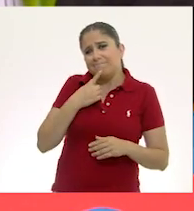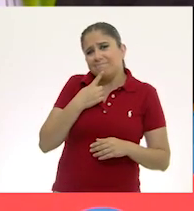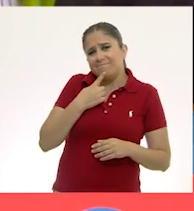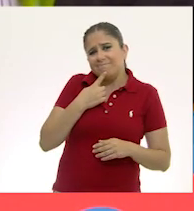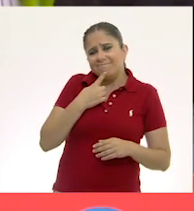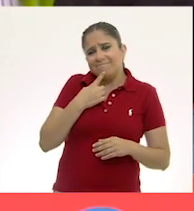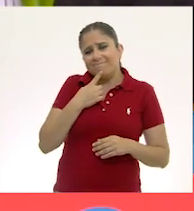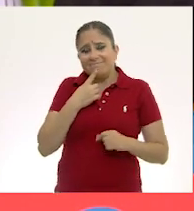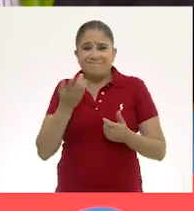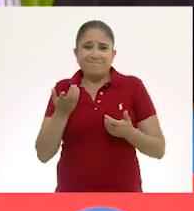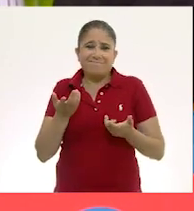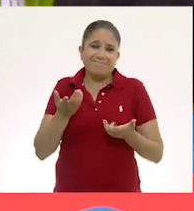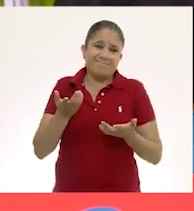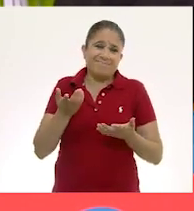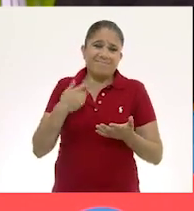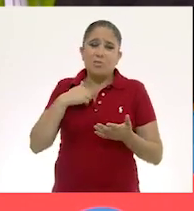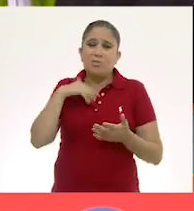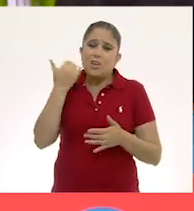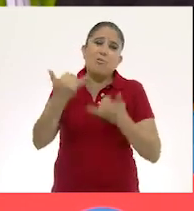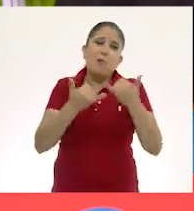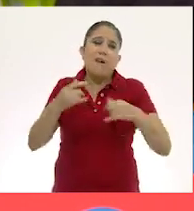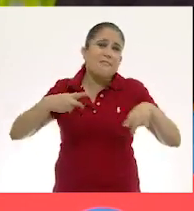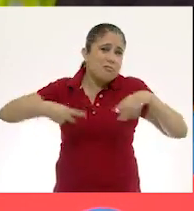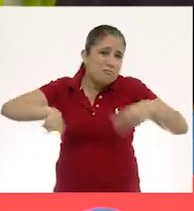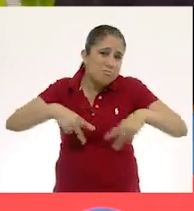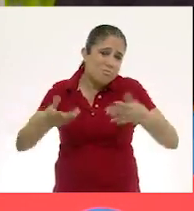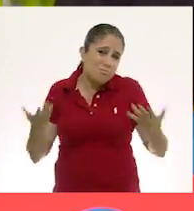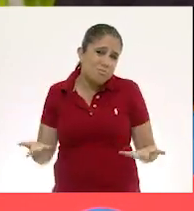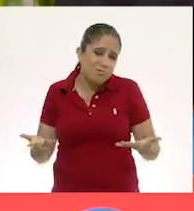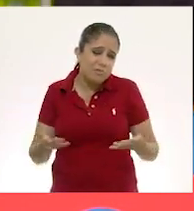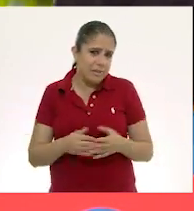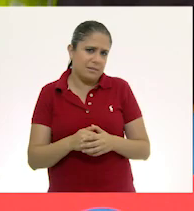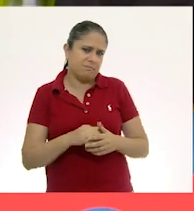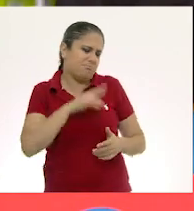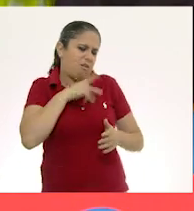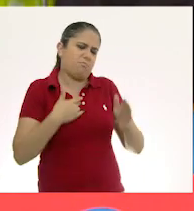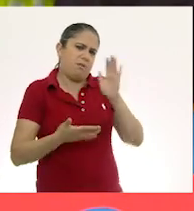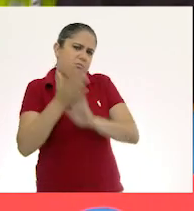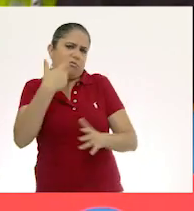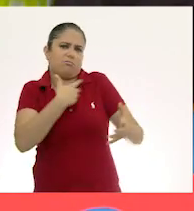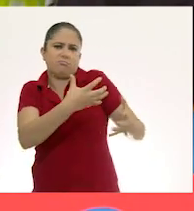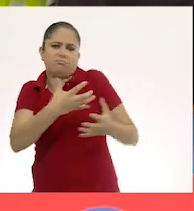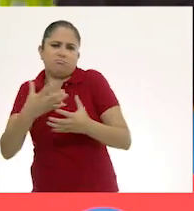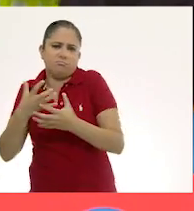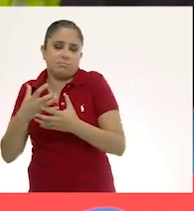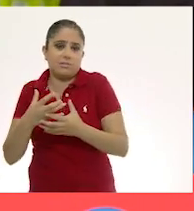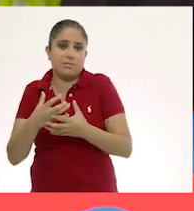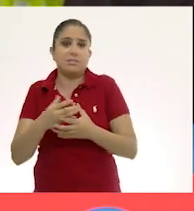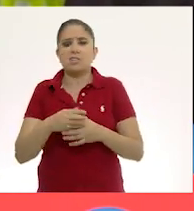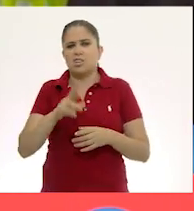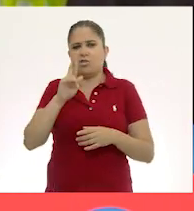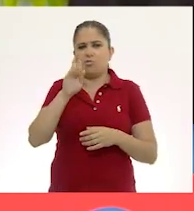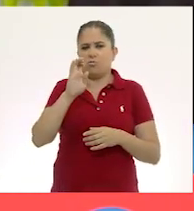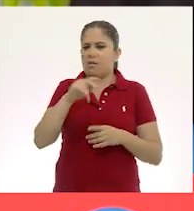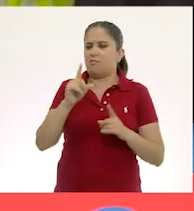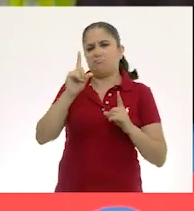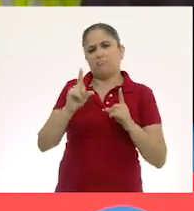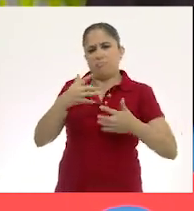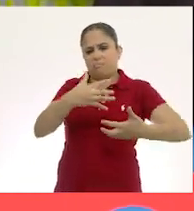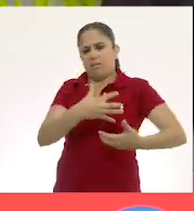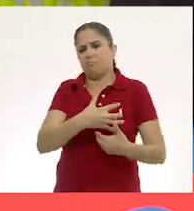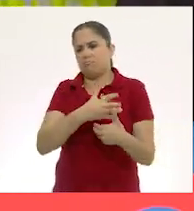Ay, pues es que yo quiero jugar fútbol. Ah, pues entonces me voy. No, no te vayas. Y Rubén se fue con su